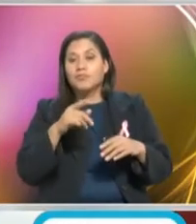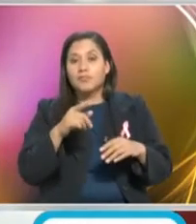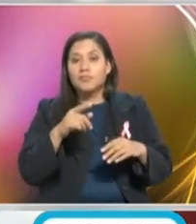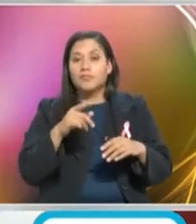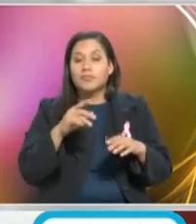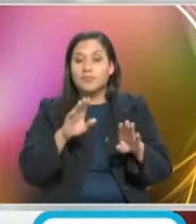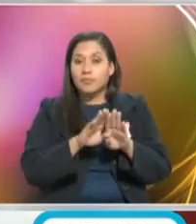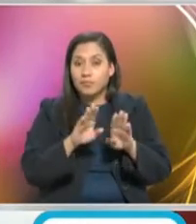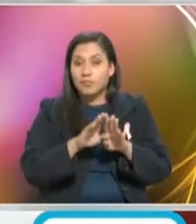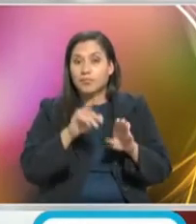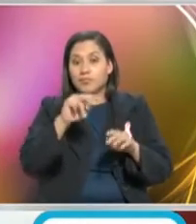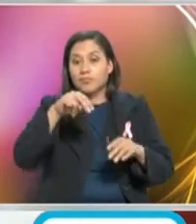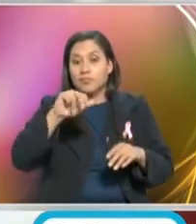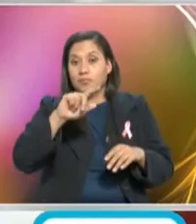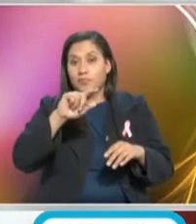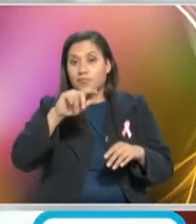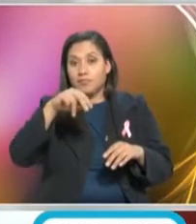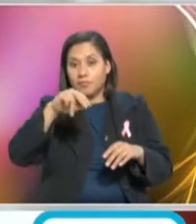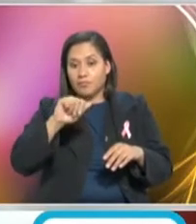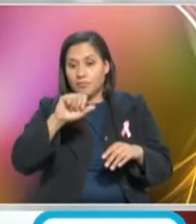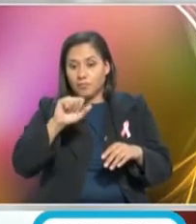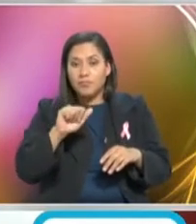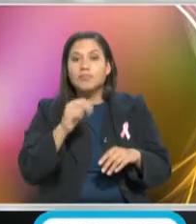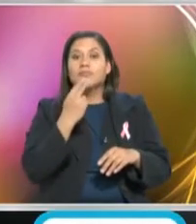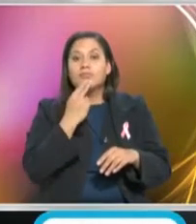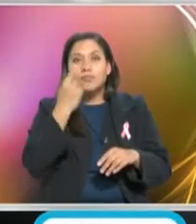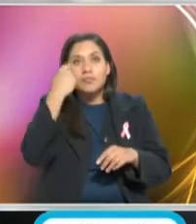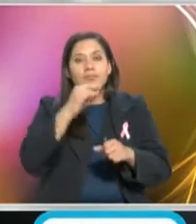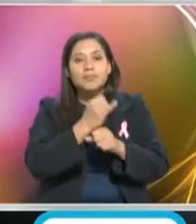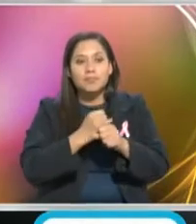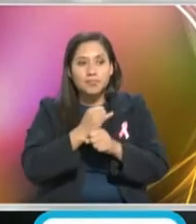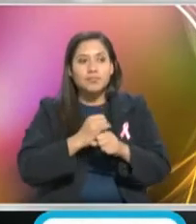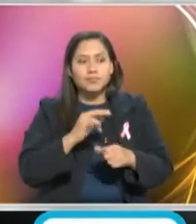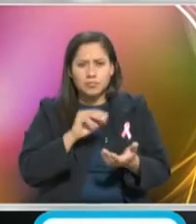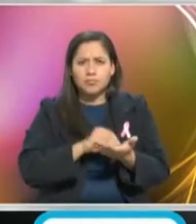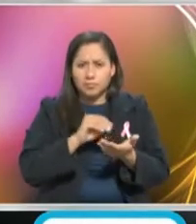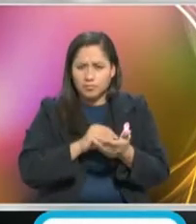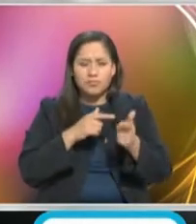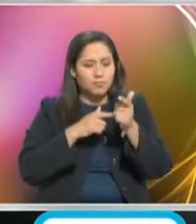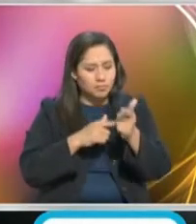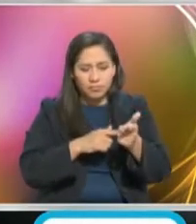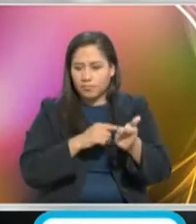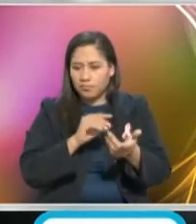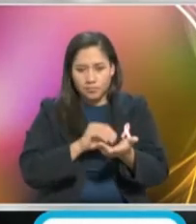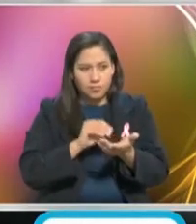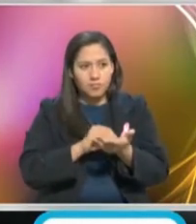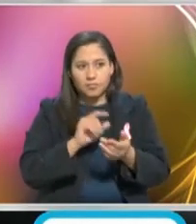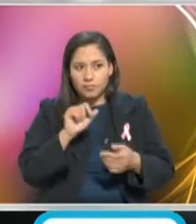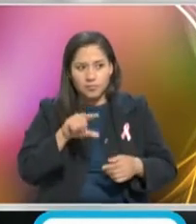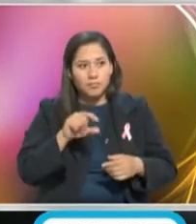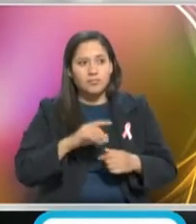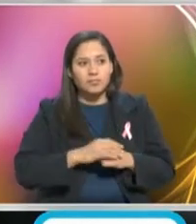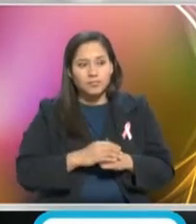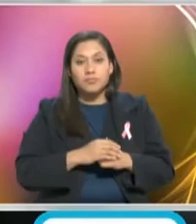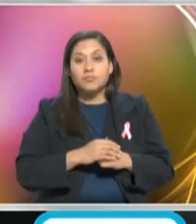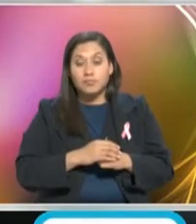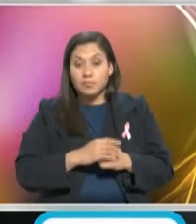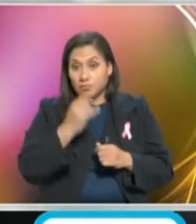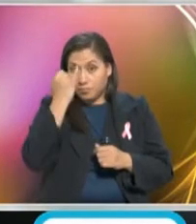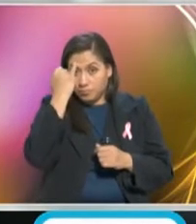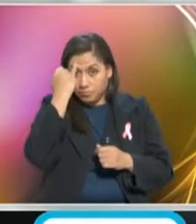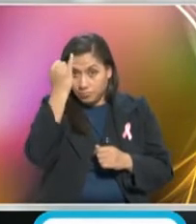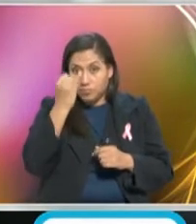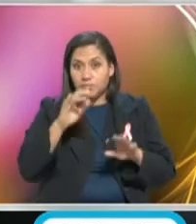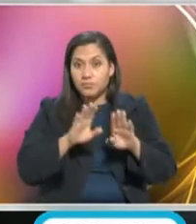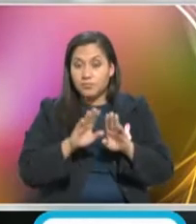durante muchísimos años para sus investigaciones Lo siguen fuera de la usando. órbita. Lo sigue usando, Lo sigue el usando. mismo. El mismo. Ya. Me imagino que además no